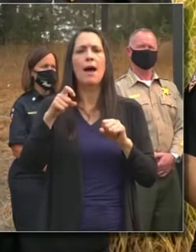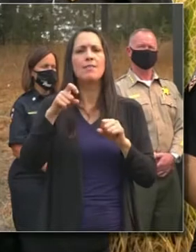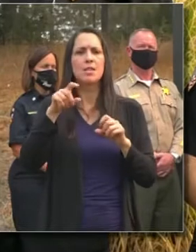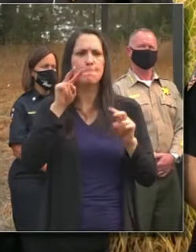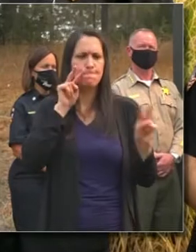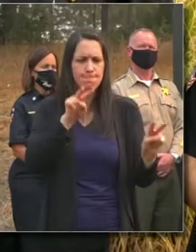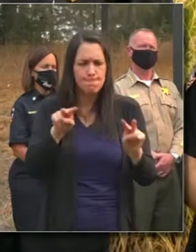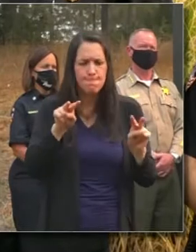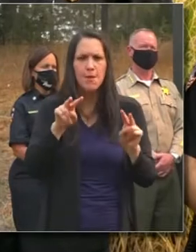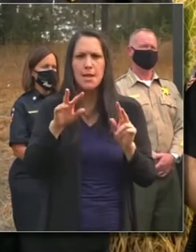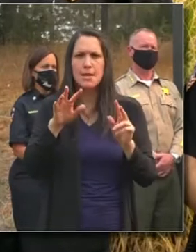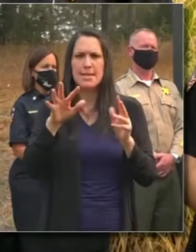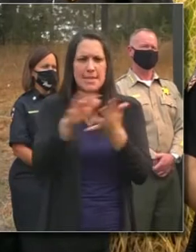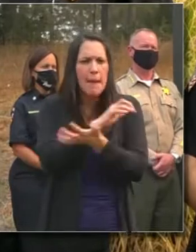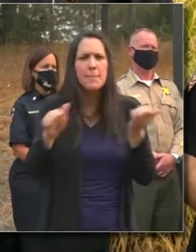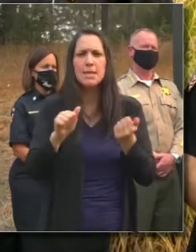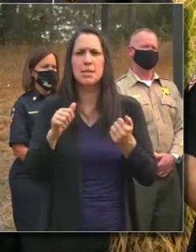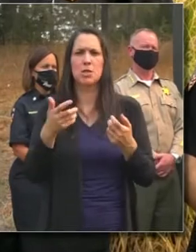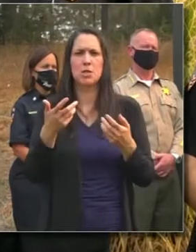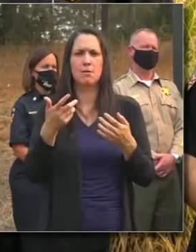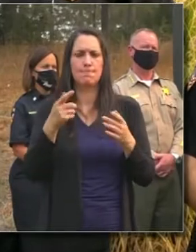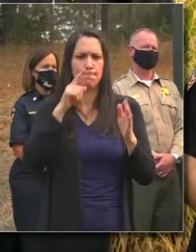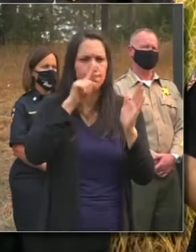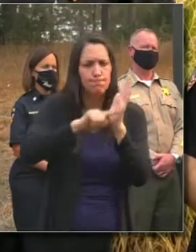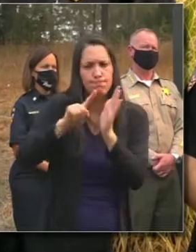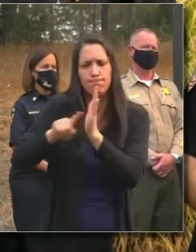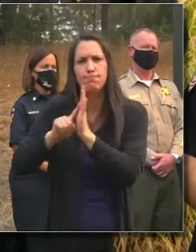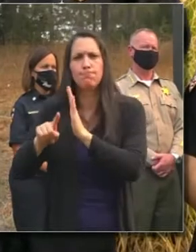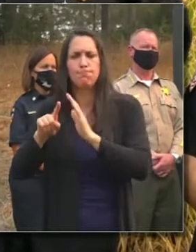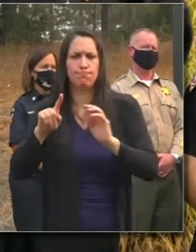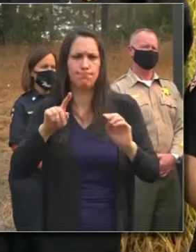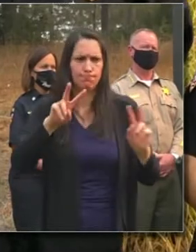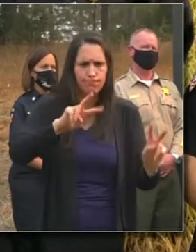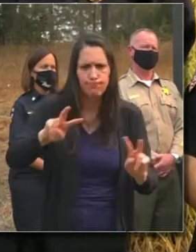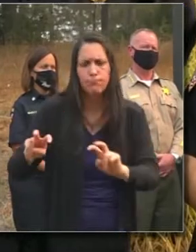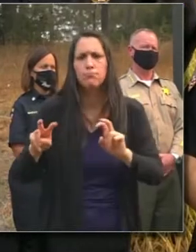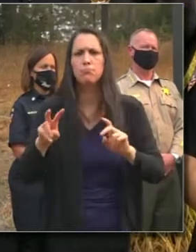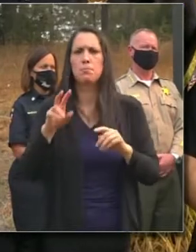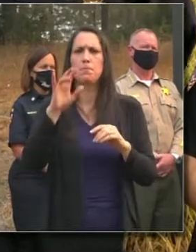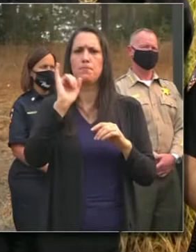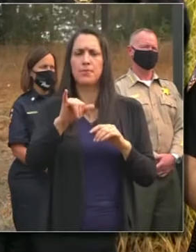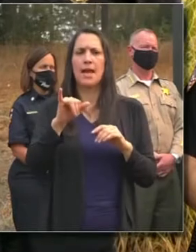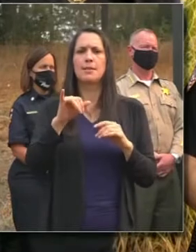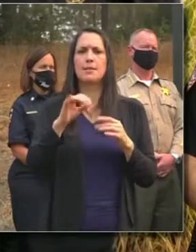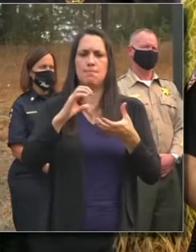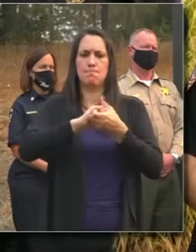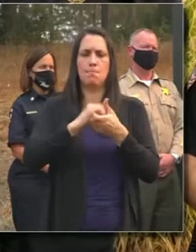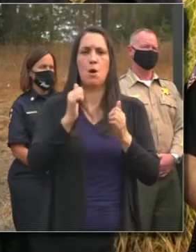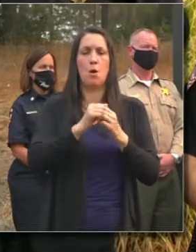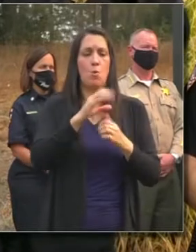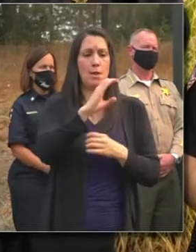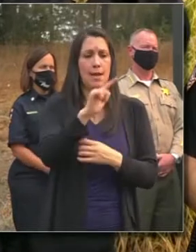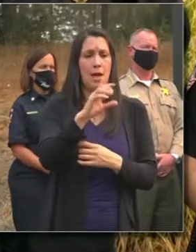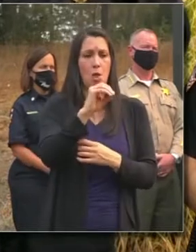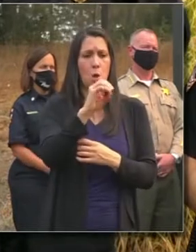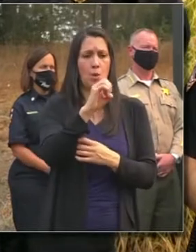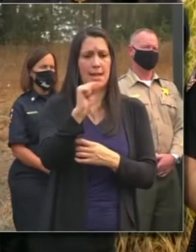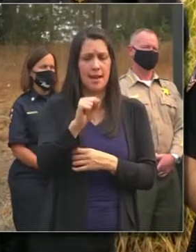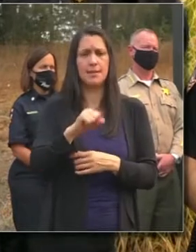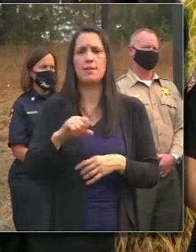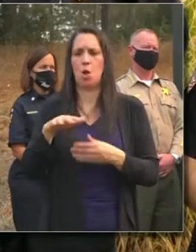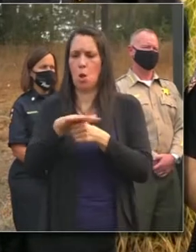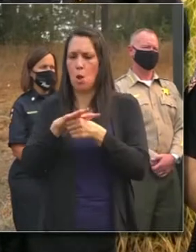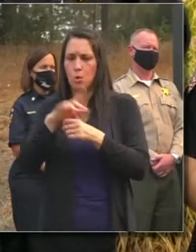es medir los daños si lo hacemos activamente es una combinación de calor o ese el